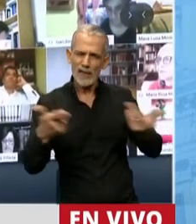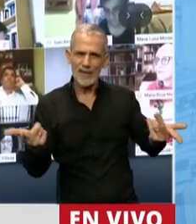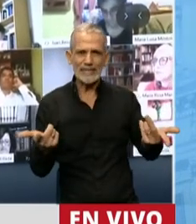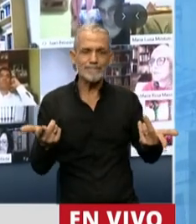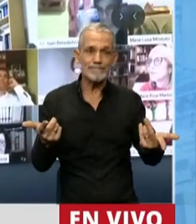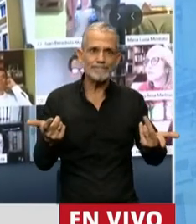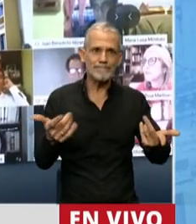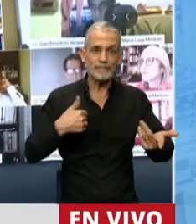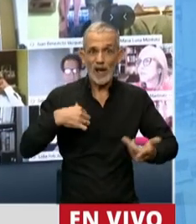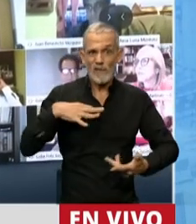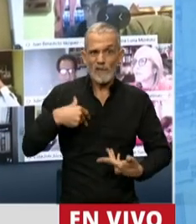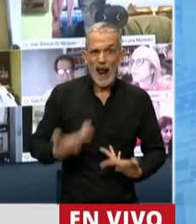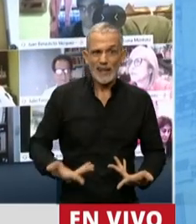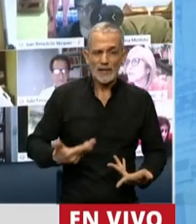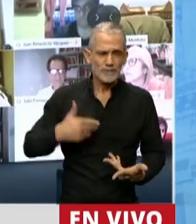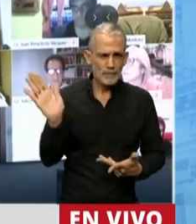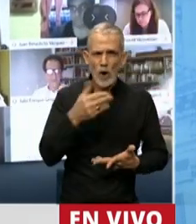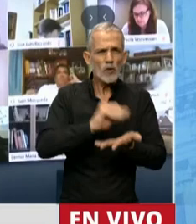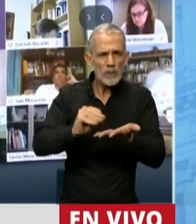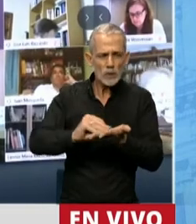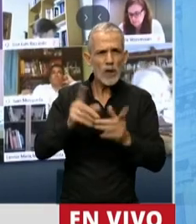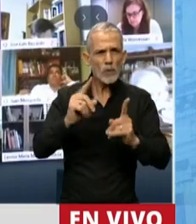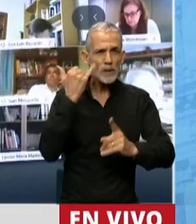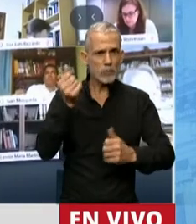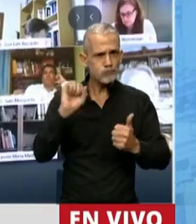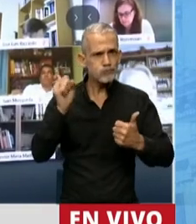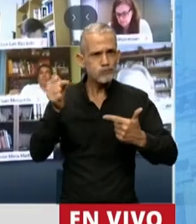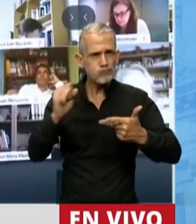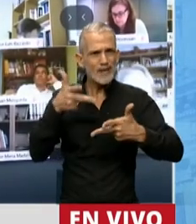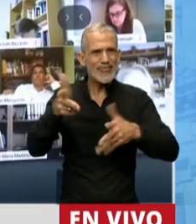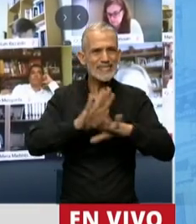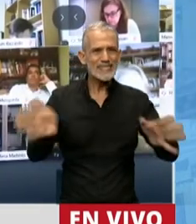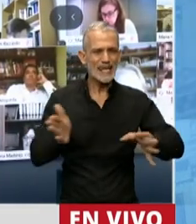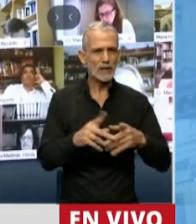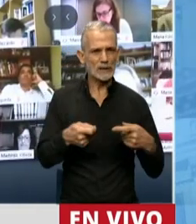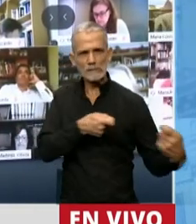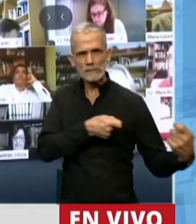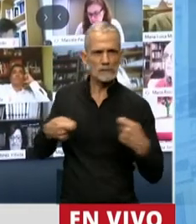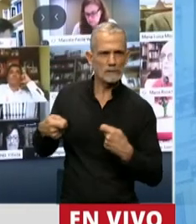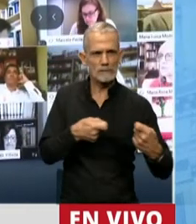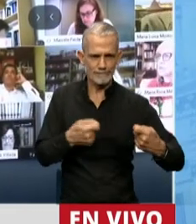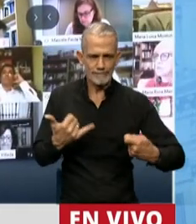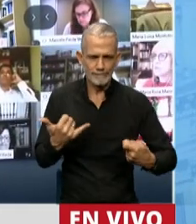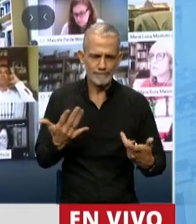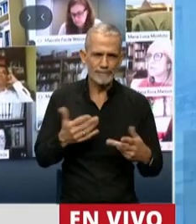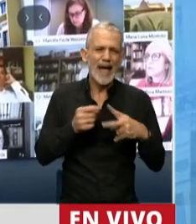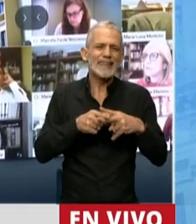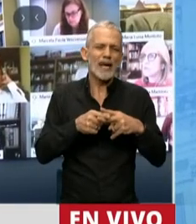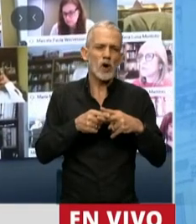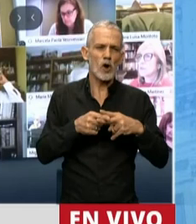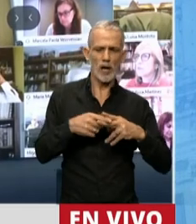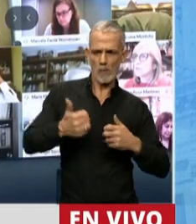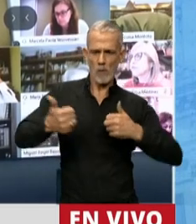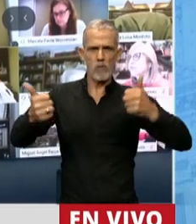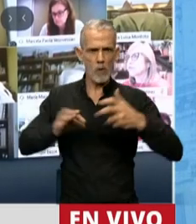Porque como han dicho todos los que me hicieron uso de la palabra, es una actividad pujante, con un enorme desarrollo tecnológico, con